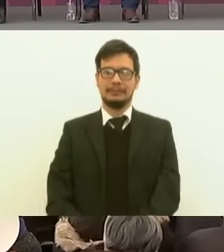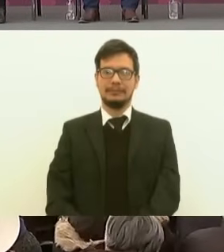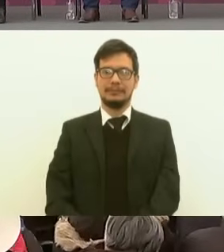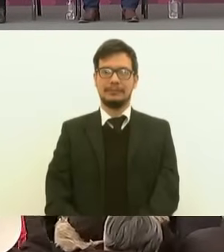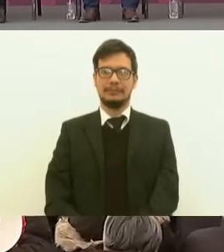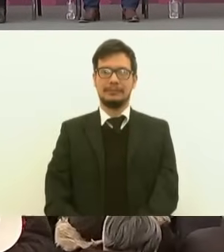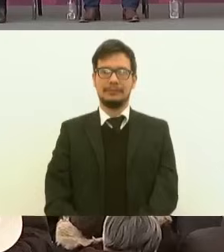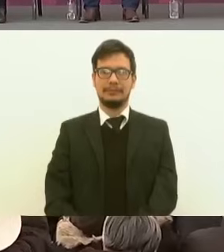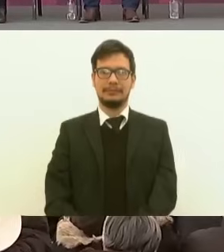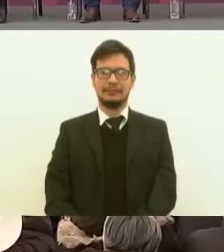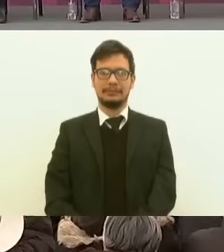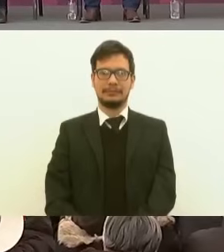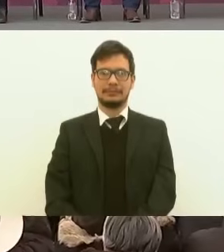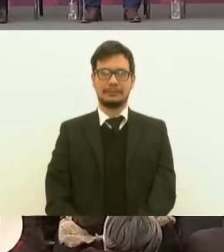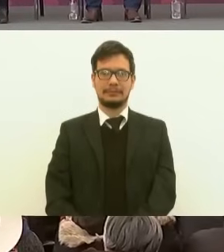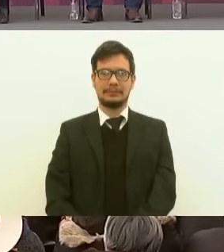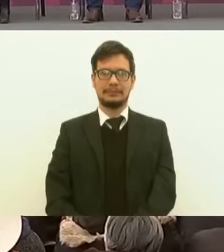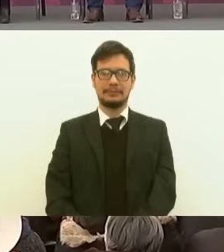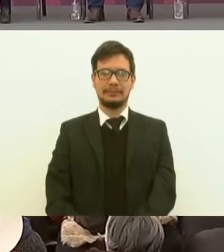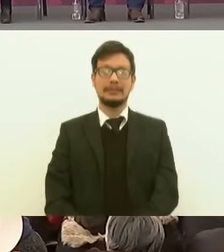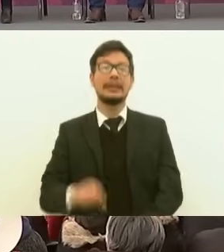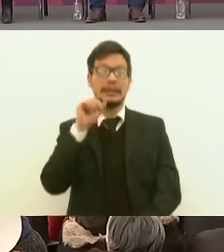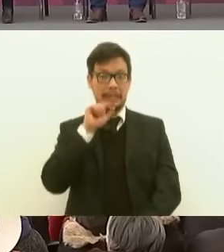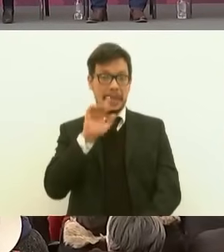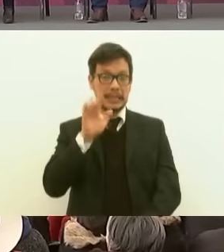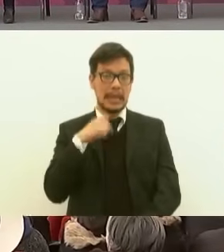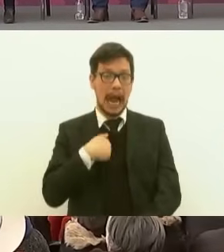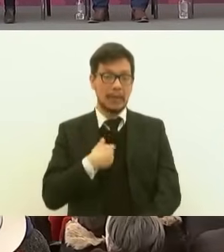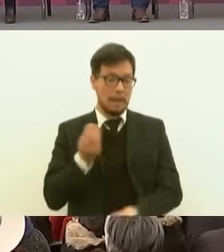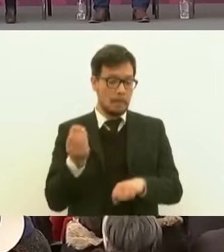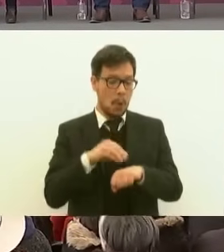También ya está en la Constitución.